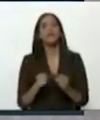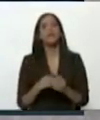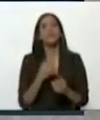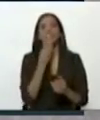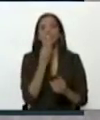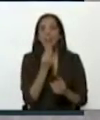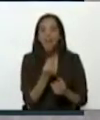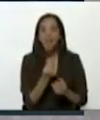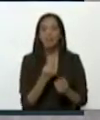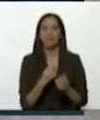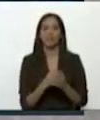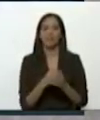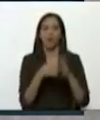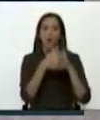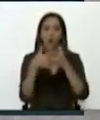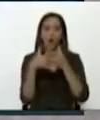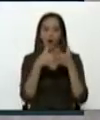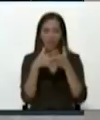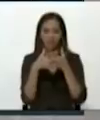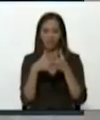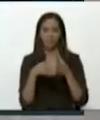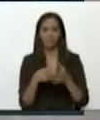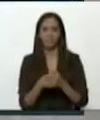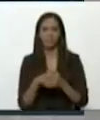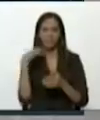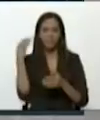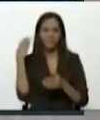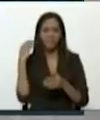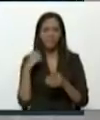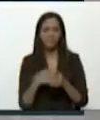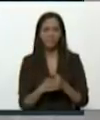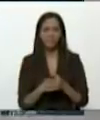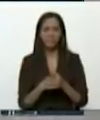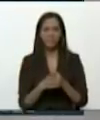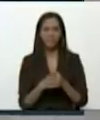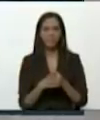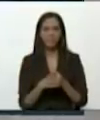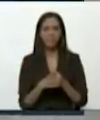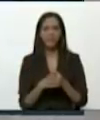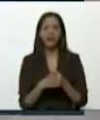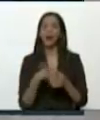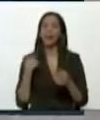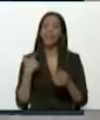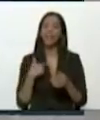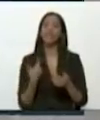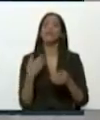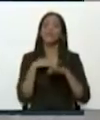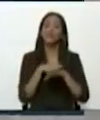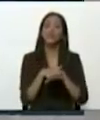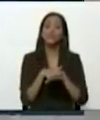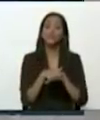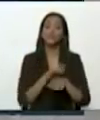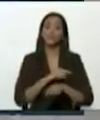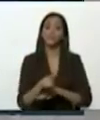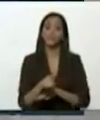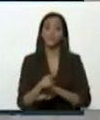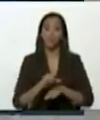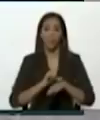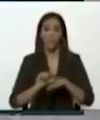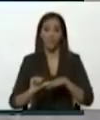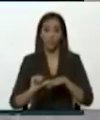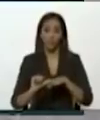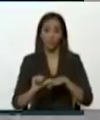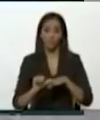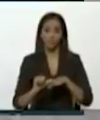israelíes, norteamericanos, colombianos. Tenemos incluso las órdenes de operaciones